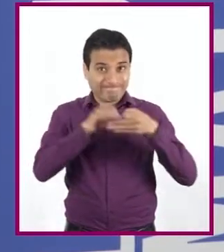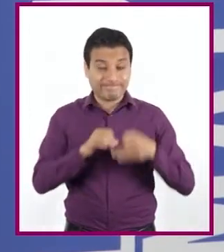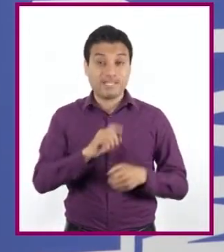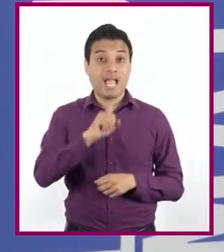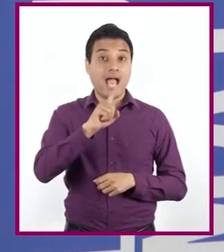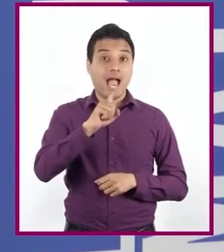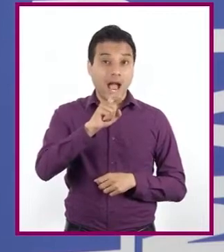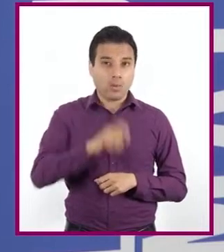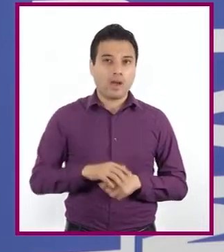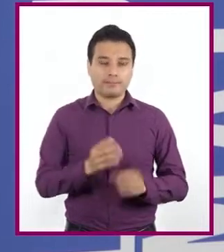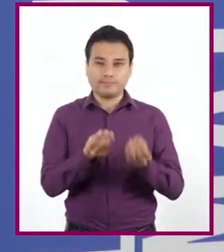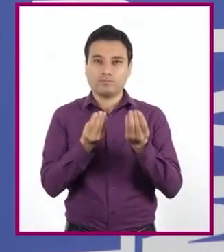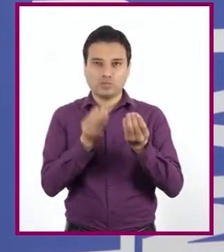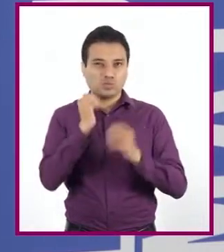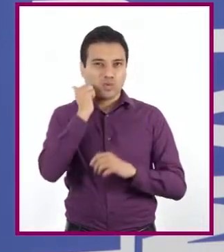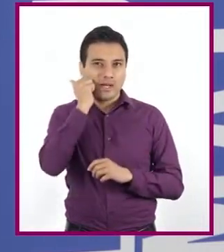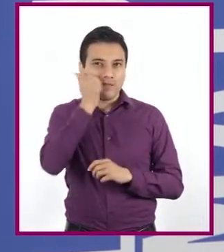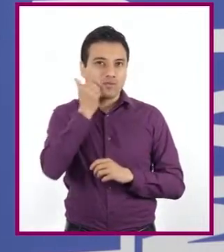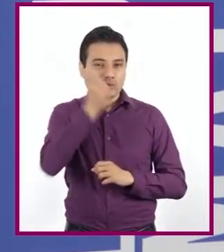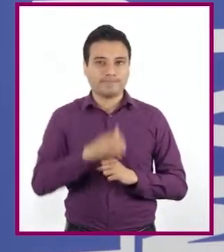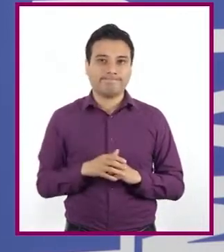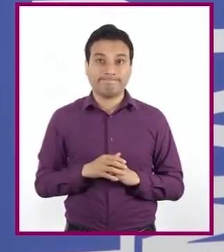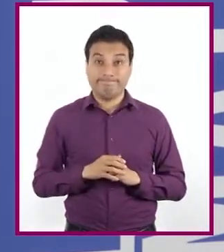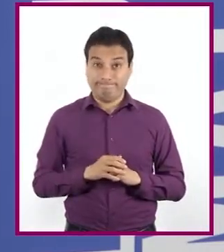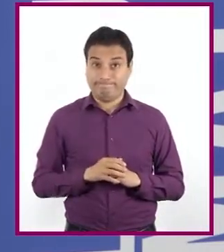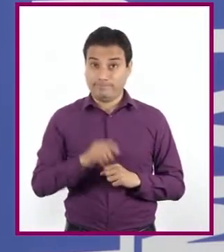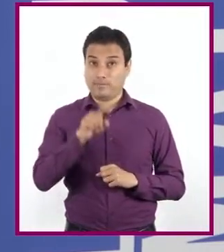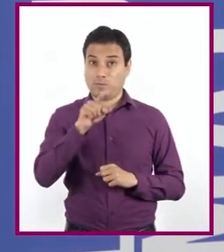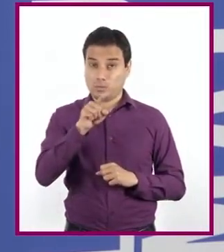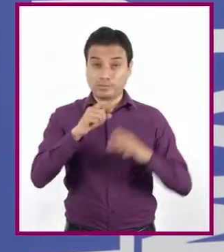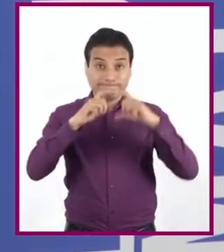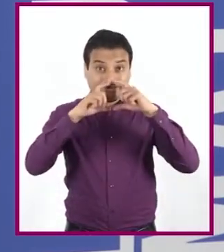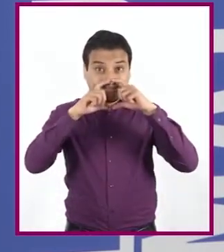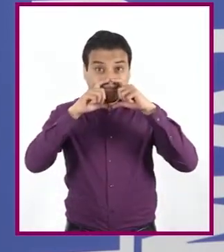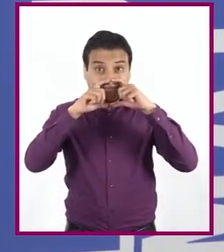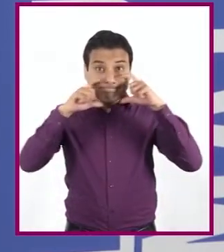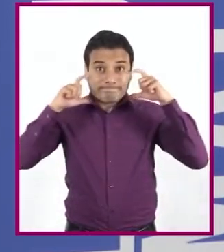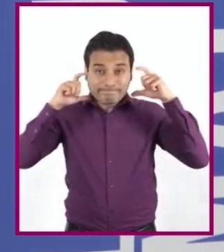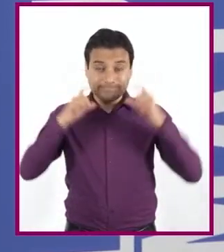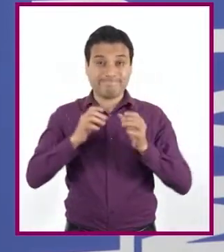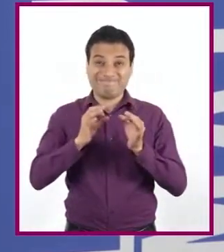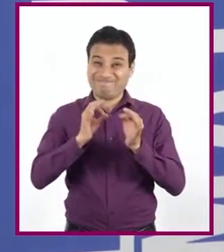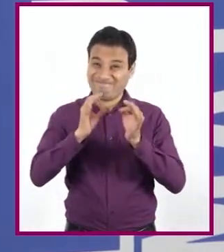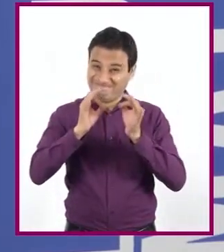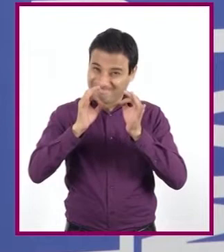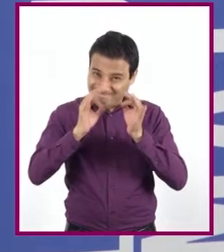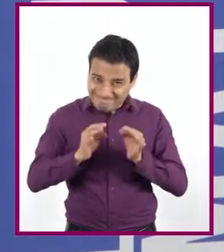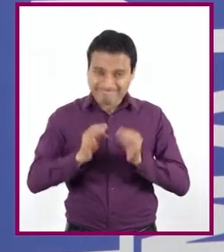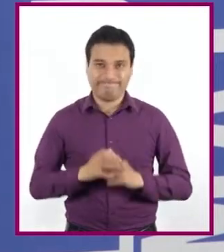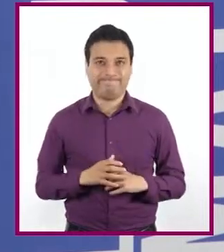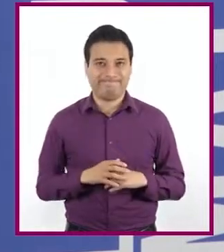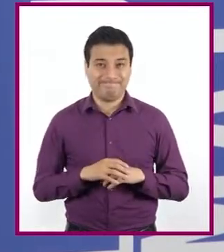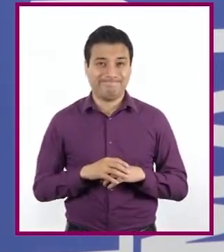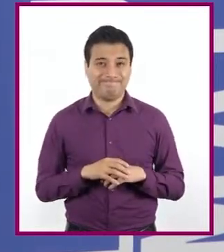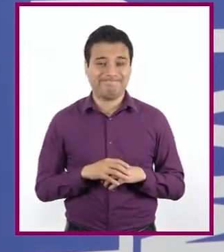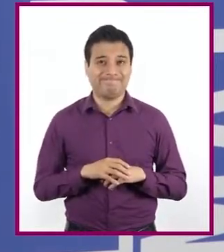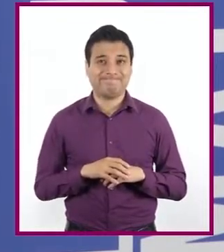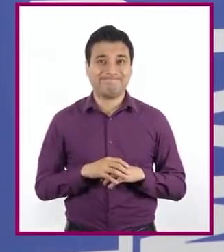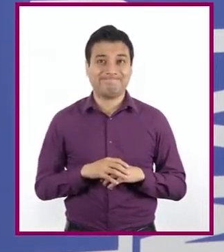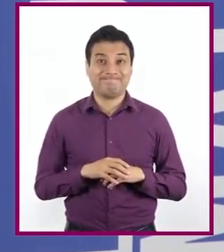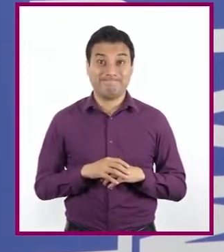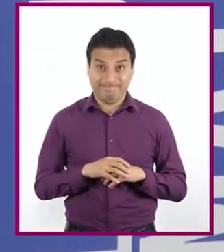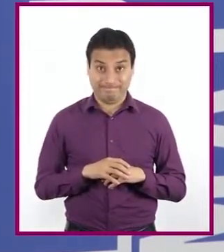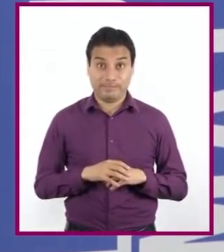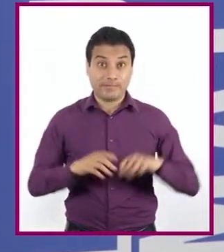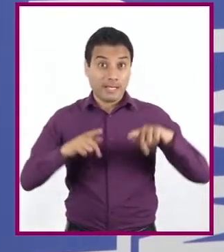y abundante jabón, usando el cubrebocas adecuadamente de forma que proteja nariz y boca. Y